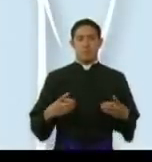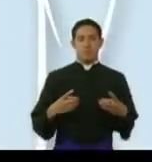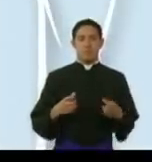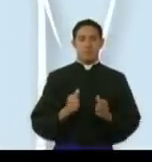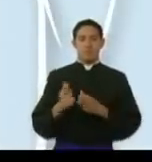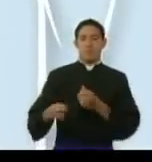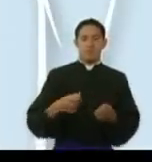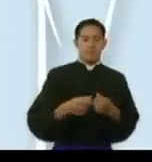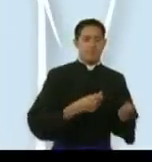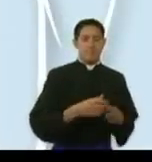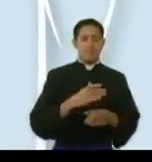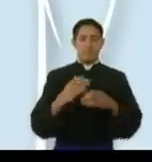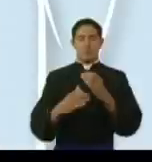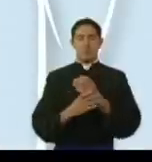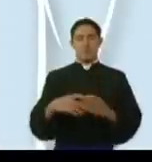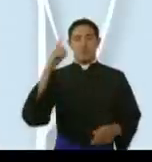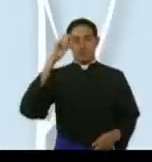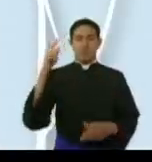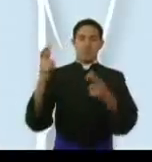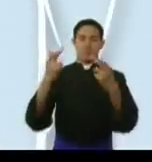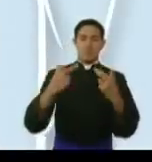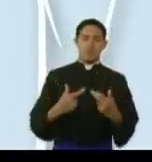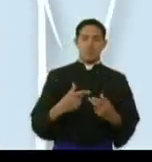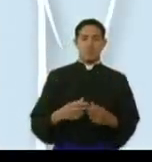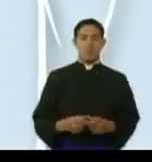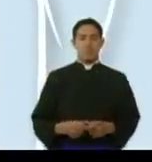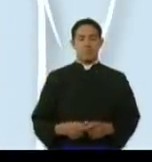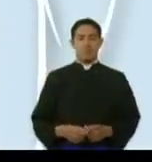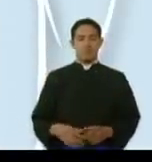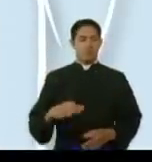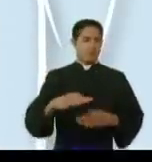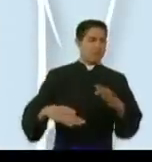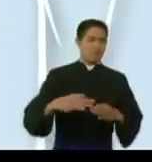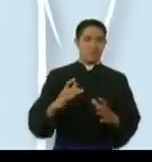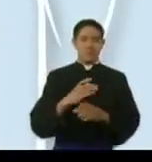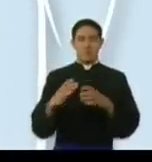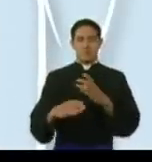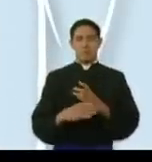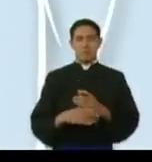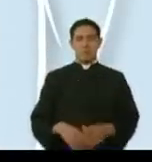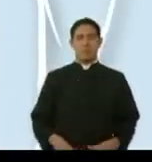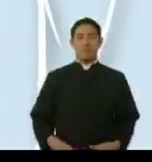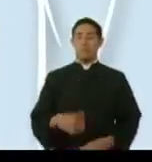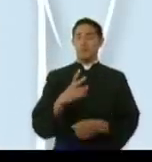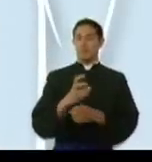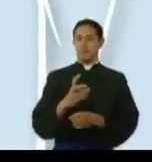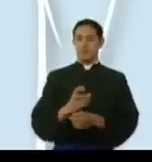administrando los bienes que el Señor nos ha dado en la creación y en la naturaleza. Yo te quiero invitar que el día de hoy